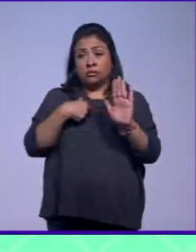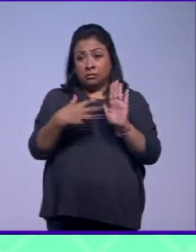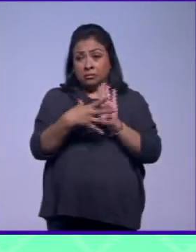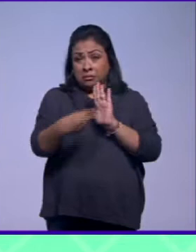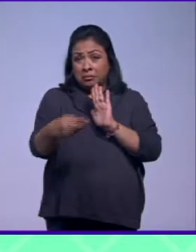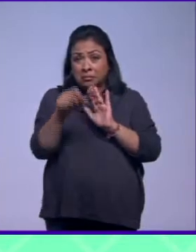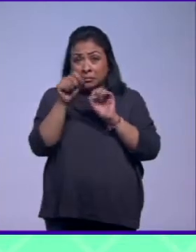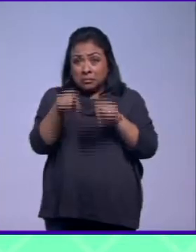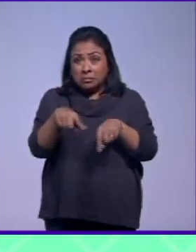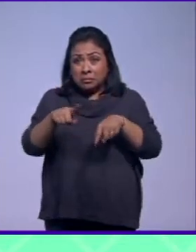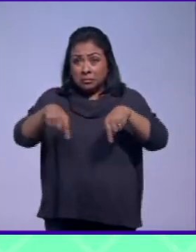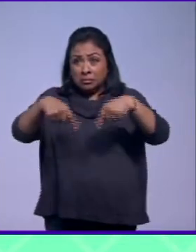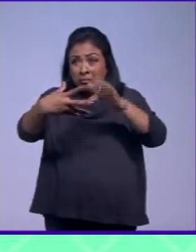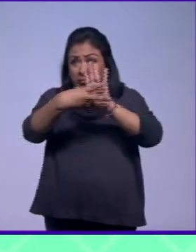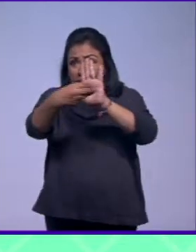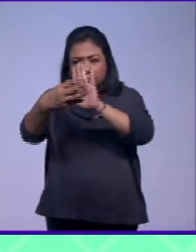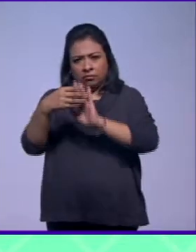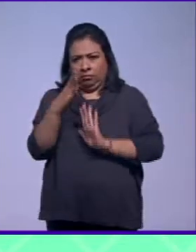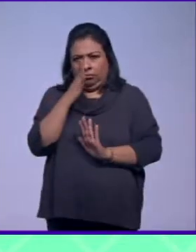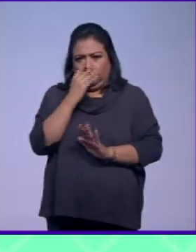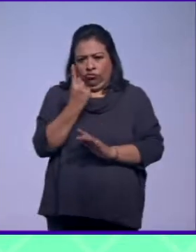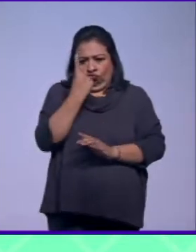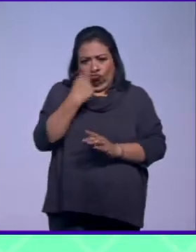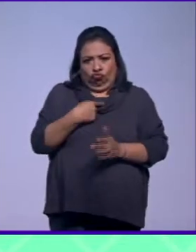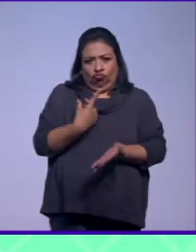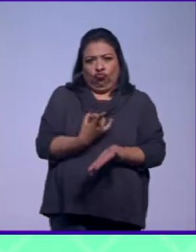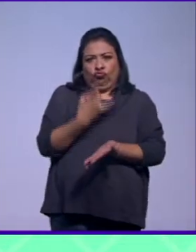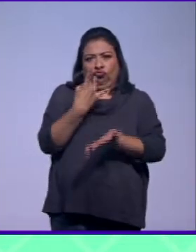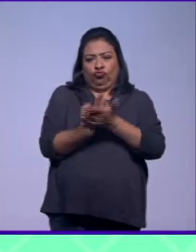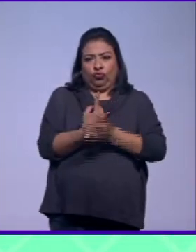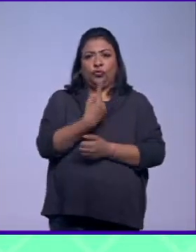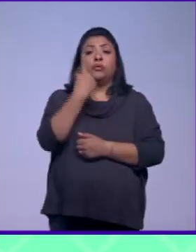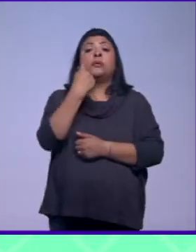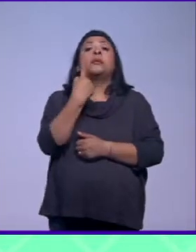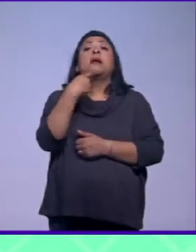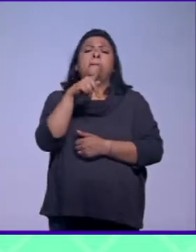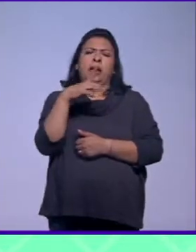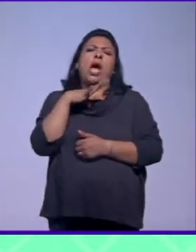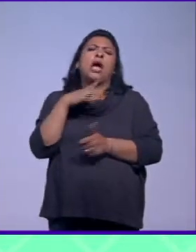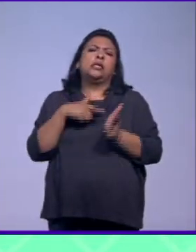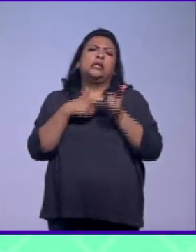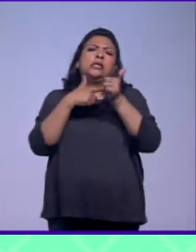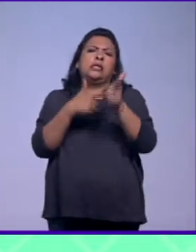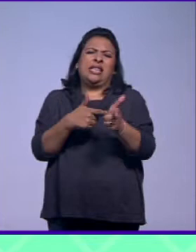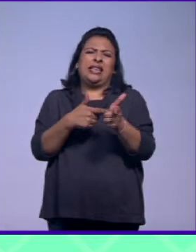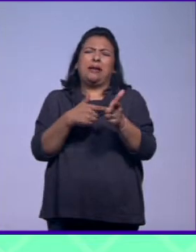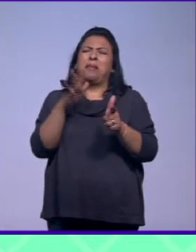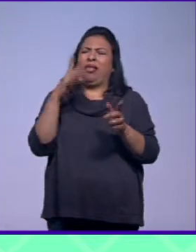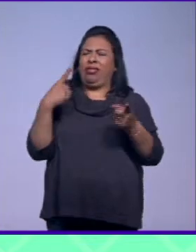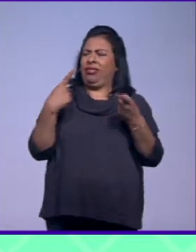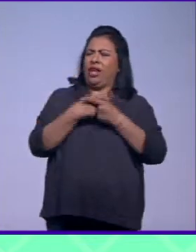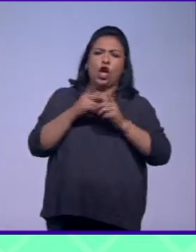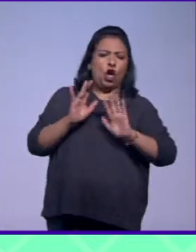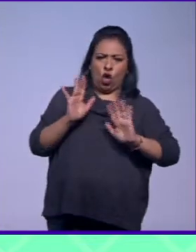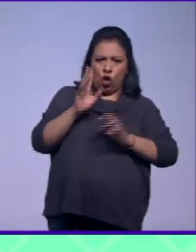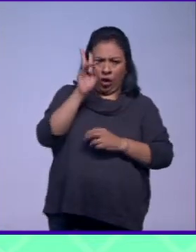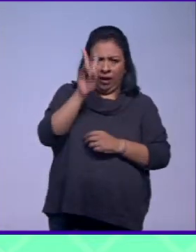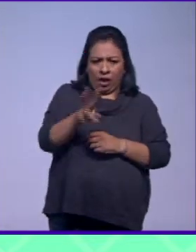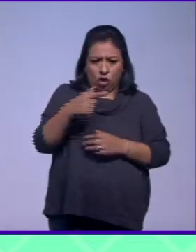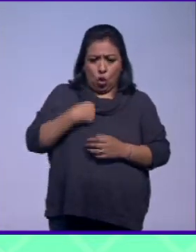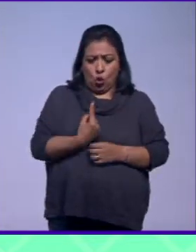pero también uno es una continuidad o sea eso es una contradicción pero si es